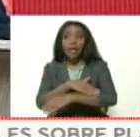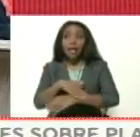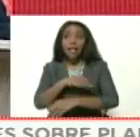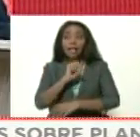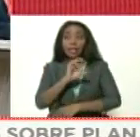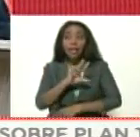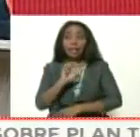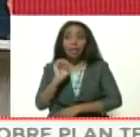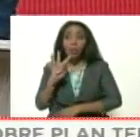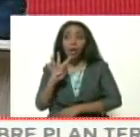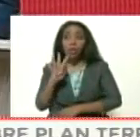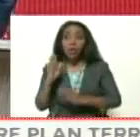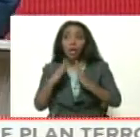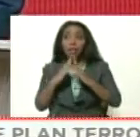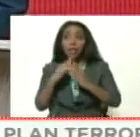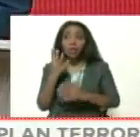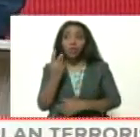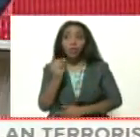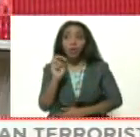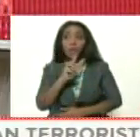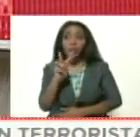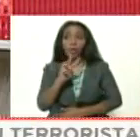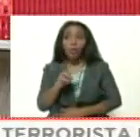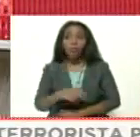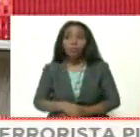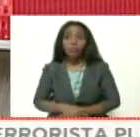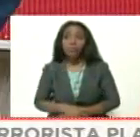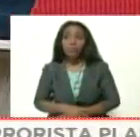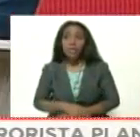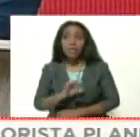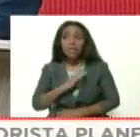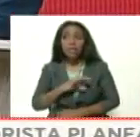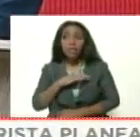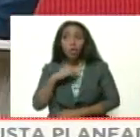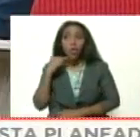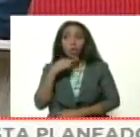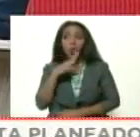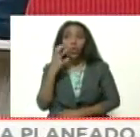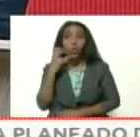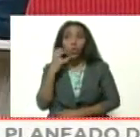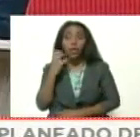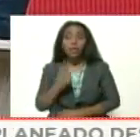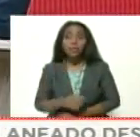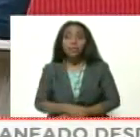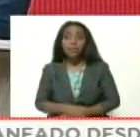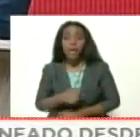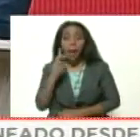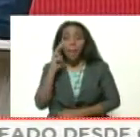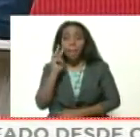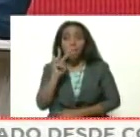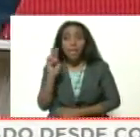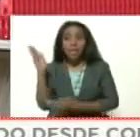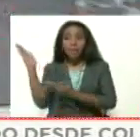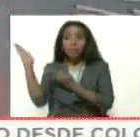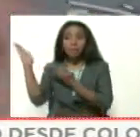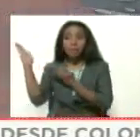casa número 22. Señor Duque, mire esta foto.